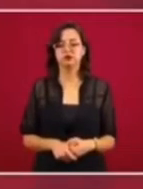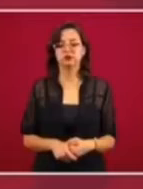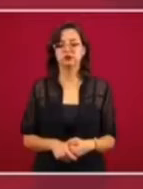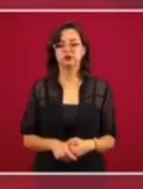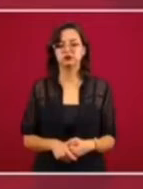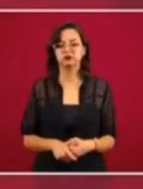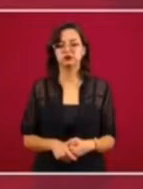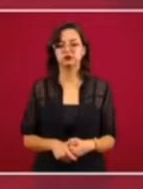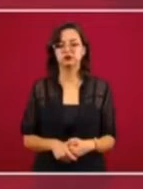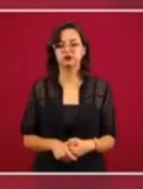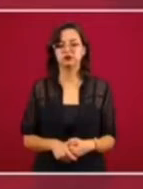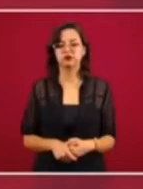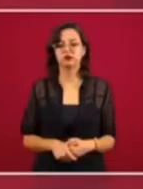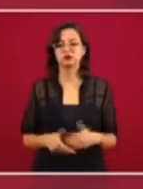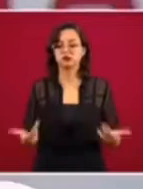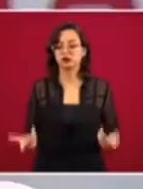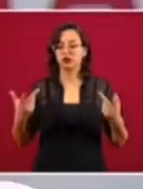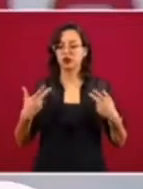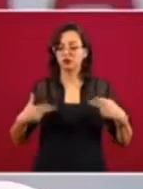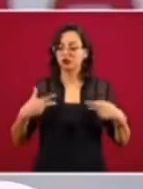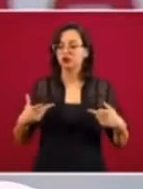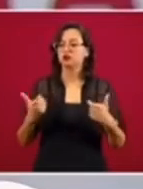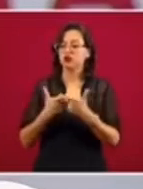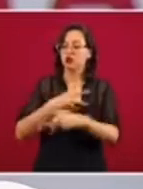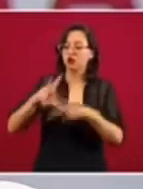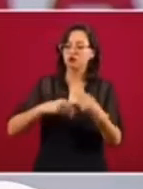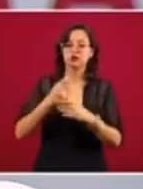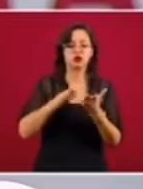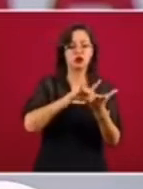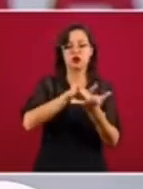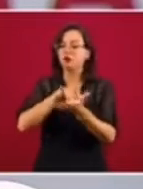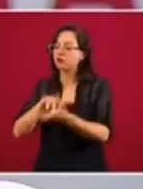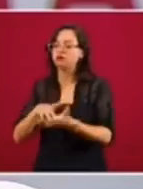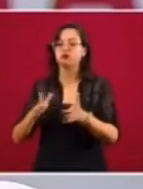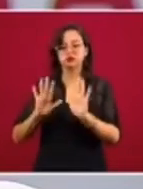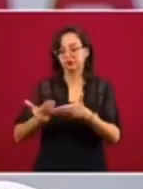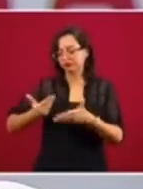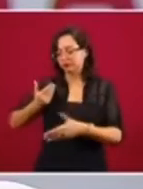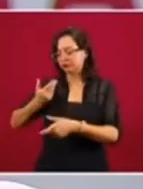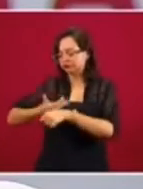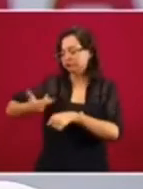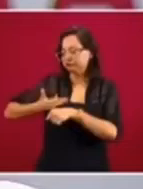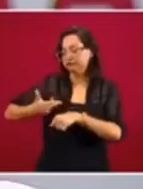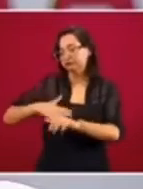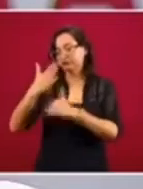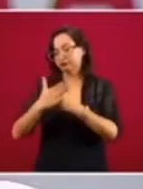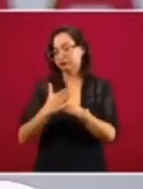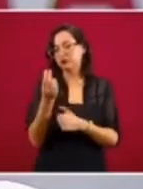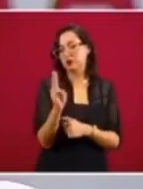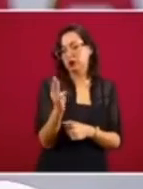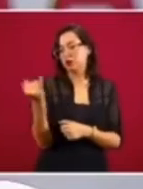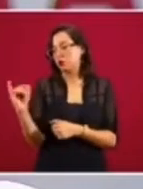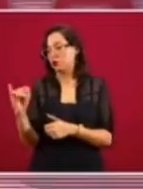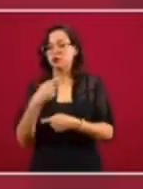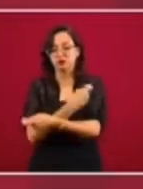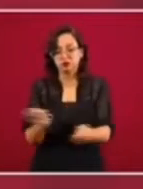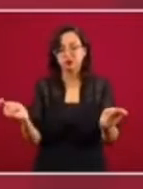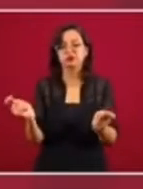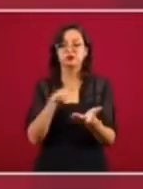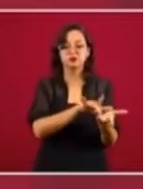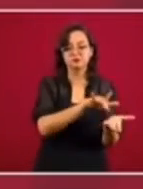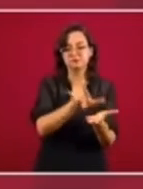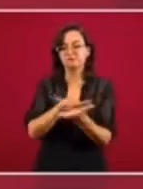desatar todas las acciones de apoyo a la economía, como les comentaba, en mayo y junio. Ya se está trabajando con ese propósito. Vamos